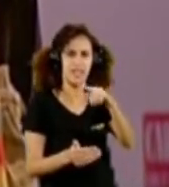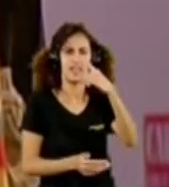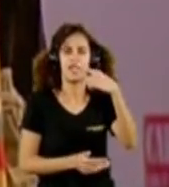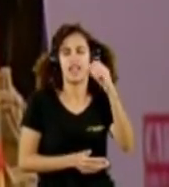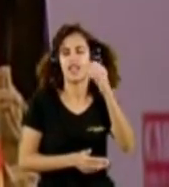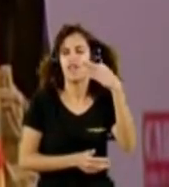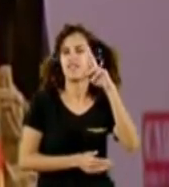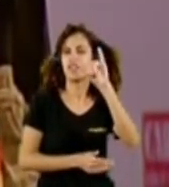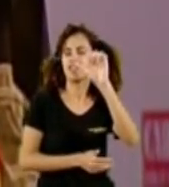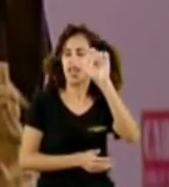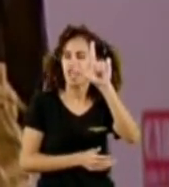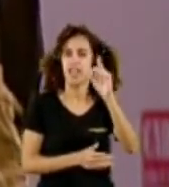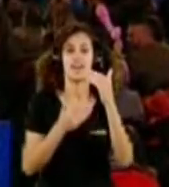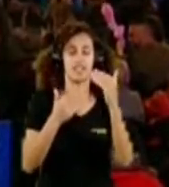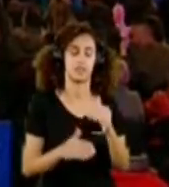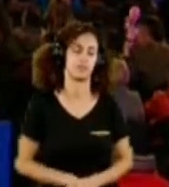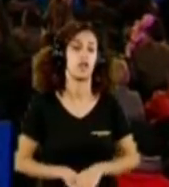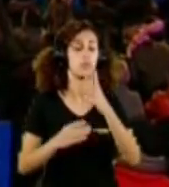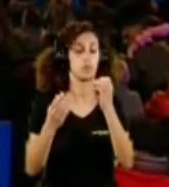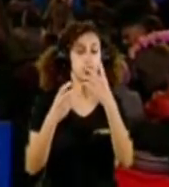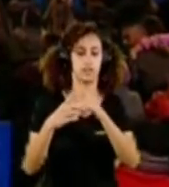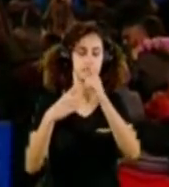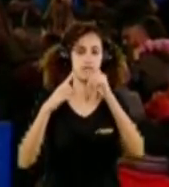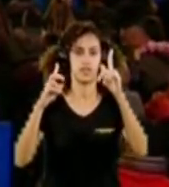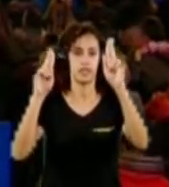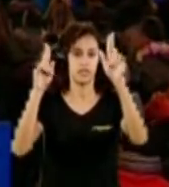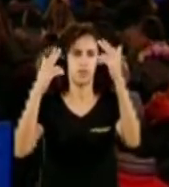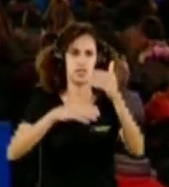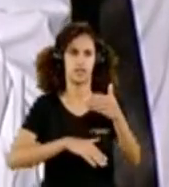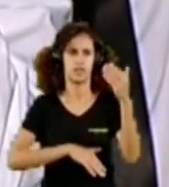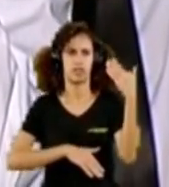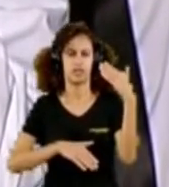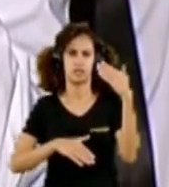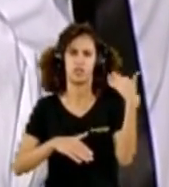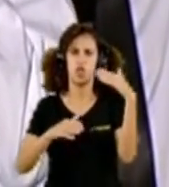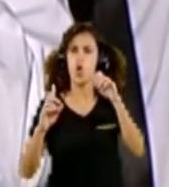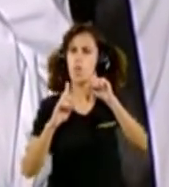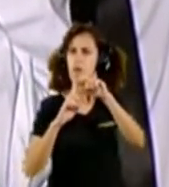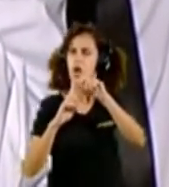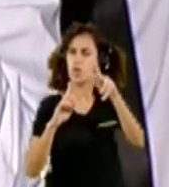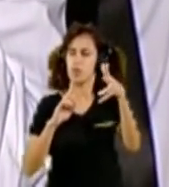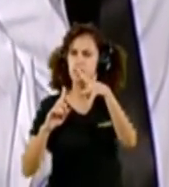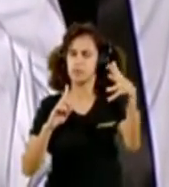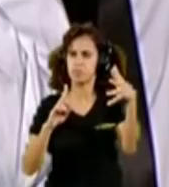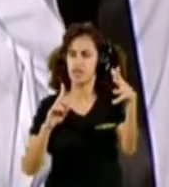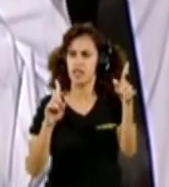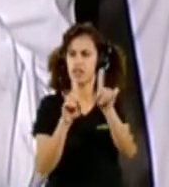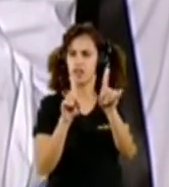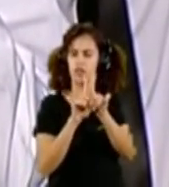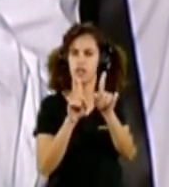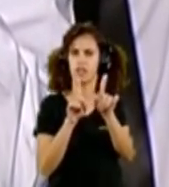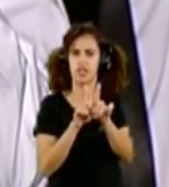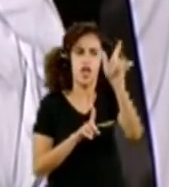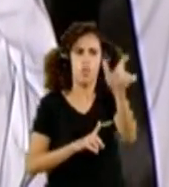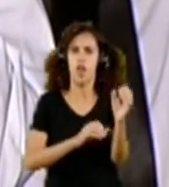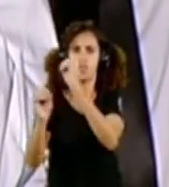Gracias. Bueno, nuestro primer tema. Allá por el mes de mayo se nos apareció el que para nosotros es el murguero